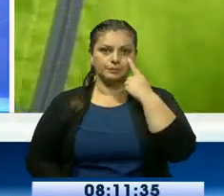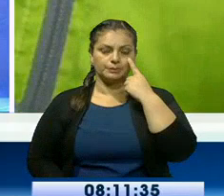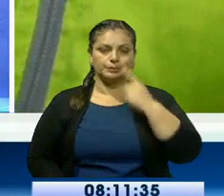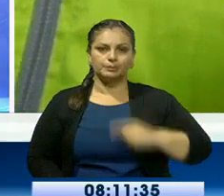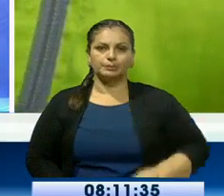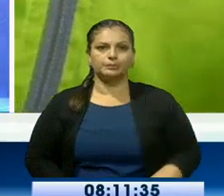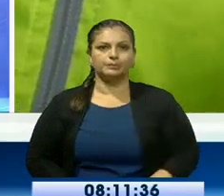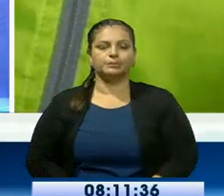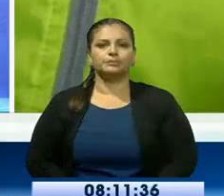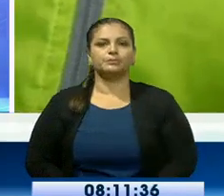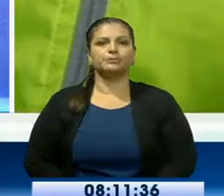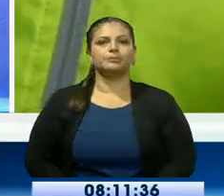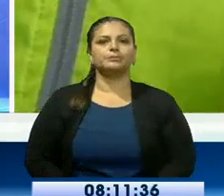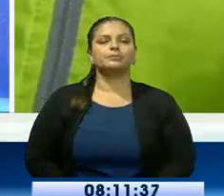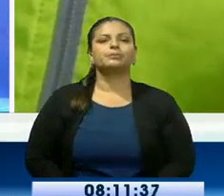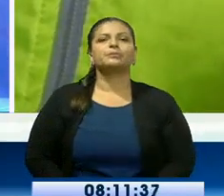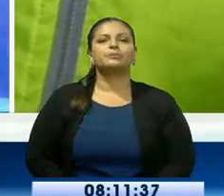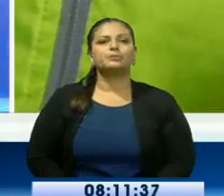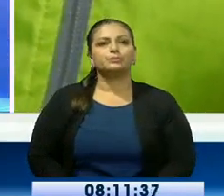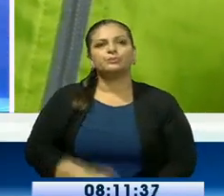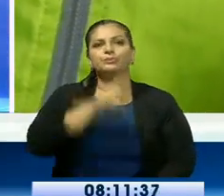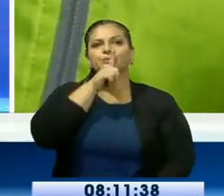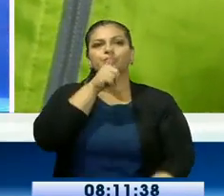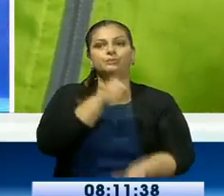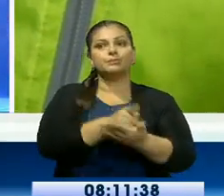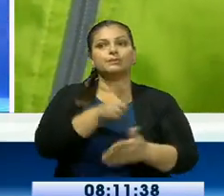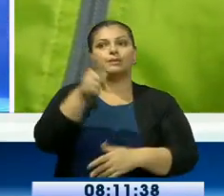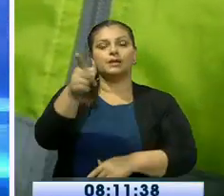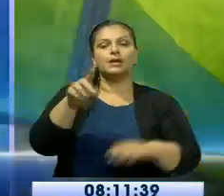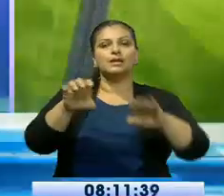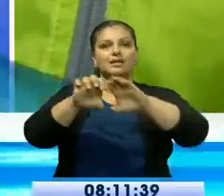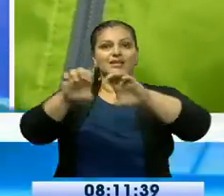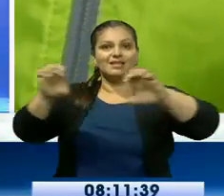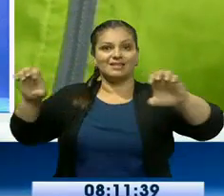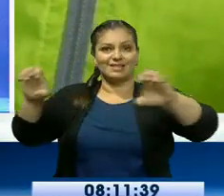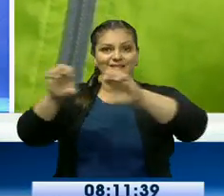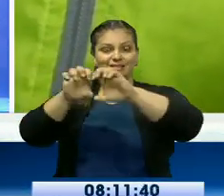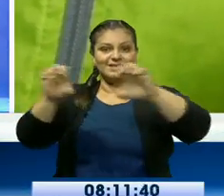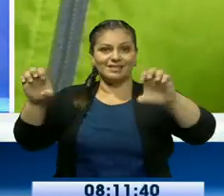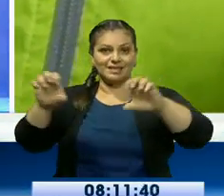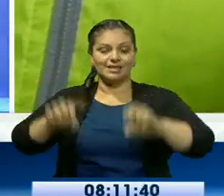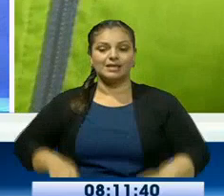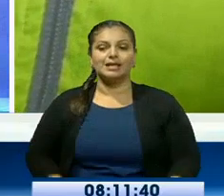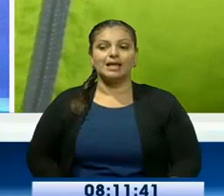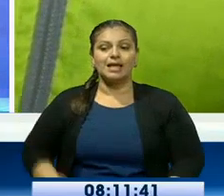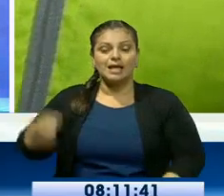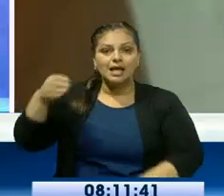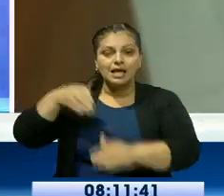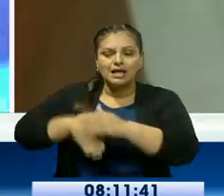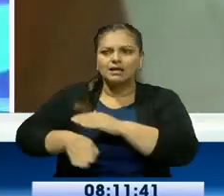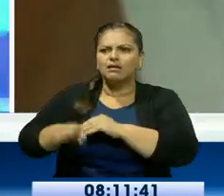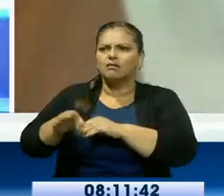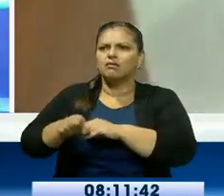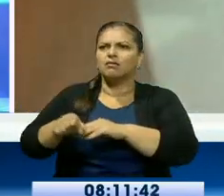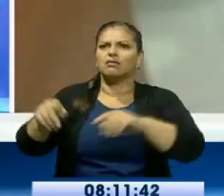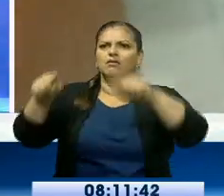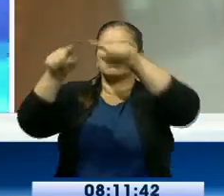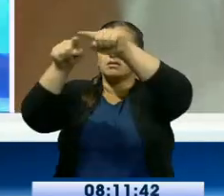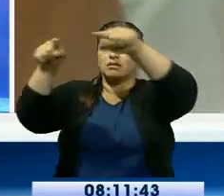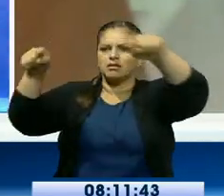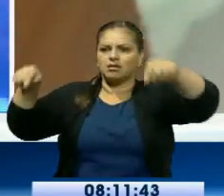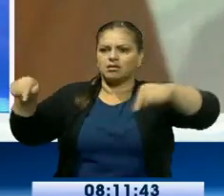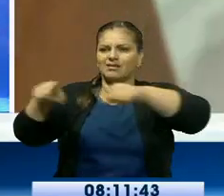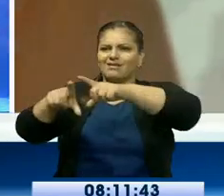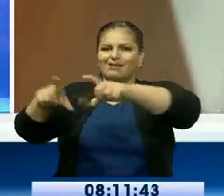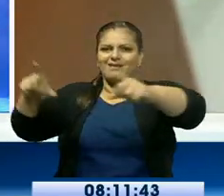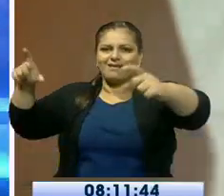Dentro del container se estaban sacando prácticamente lo que es artefactos industriales como tejas